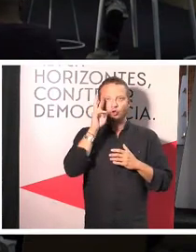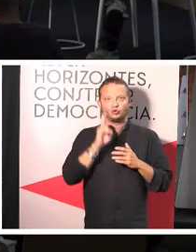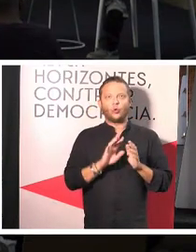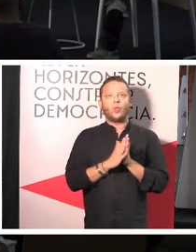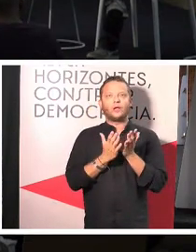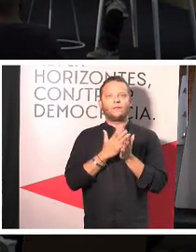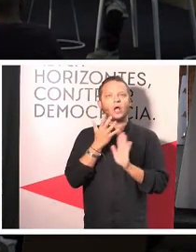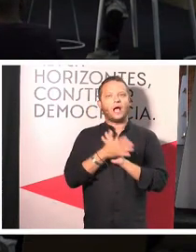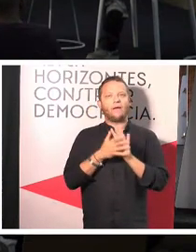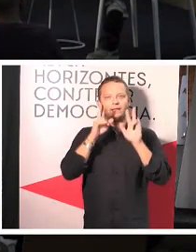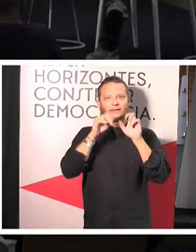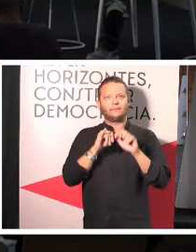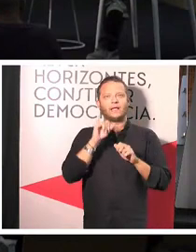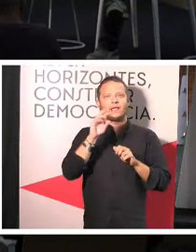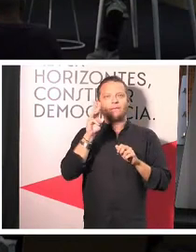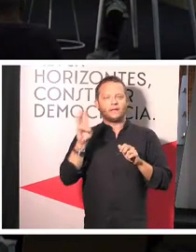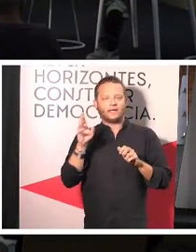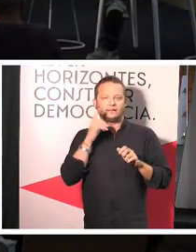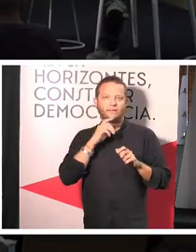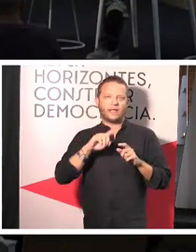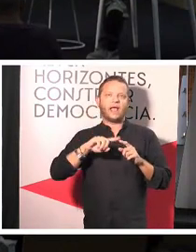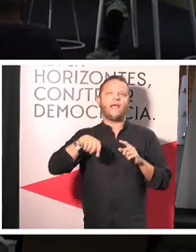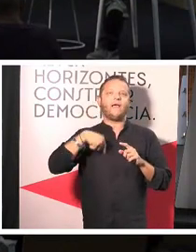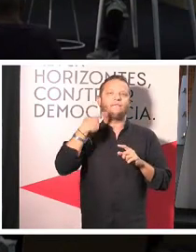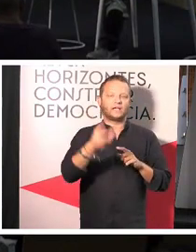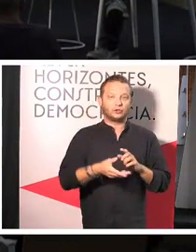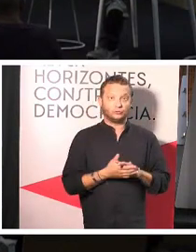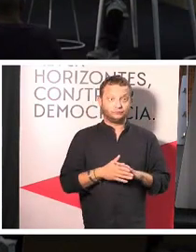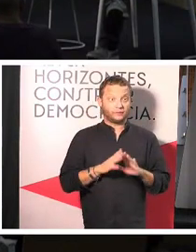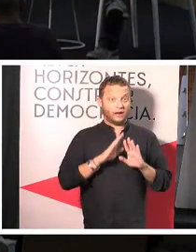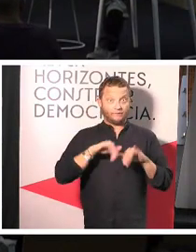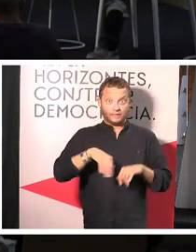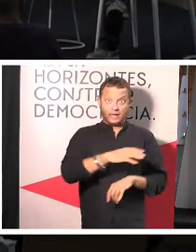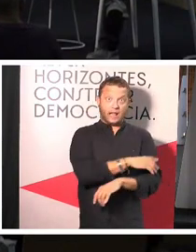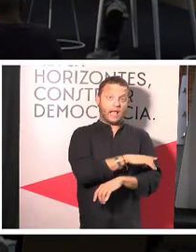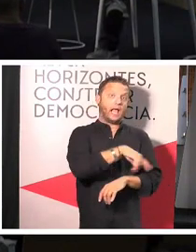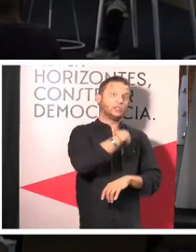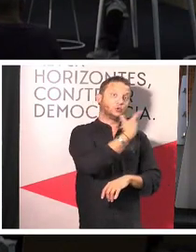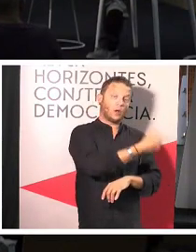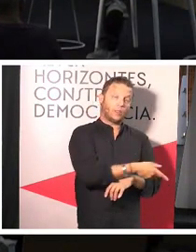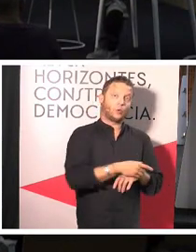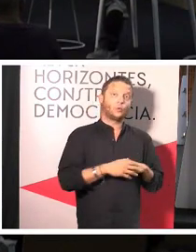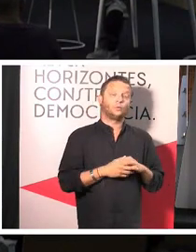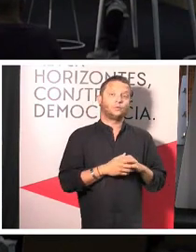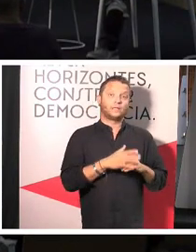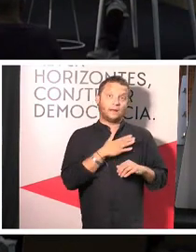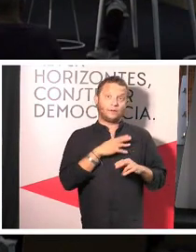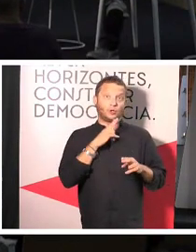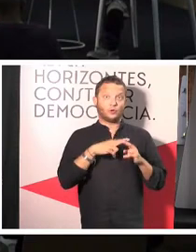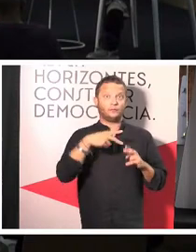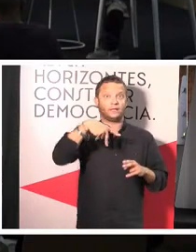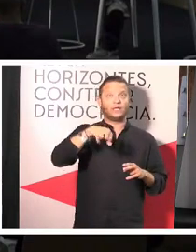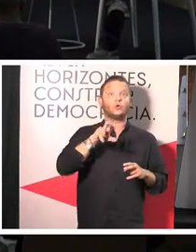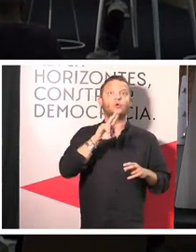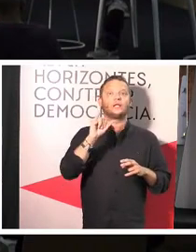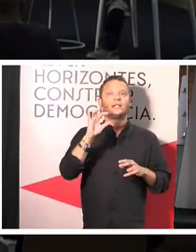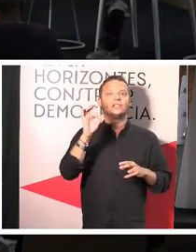habla sobre todo sobre el TTIP y sus efectos colaterales. Finalmente, a su lado y al mío, está Nuri